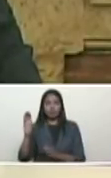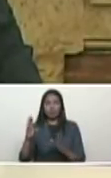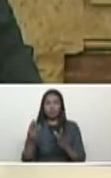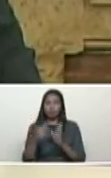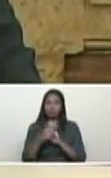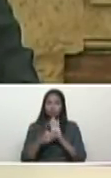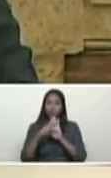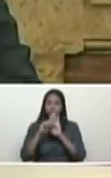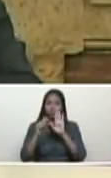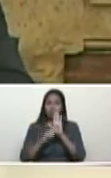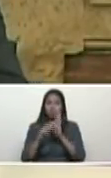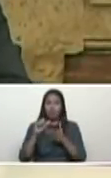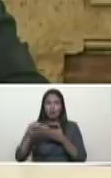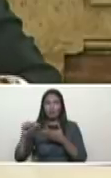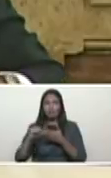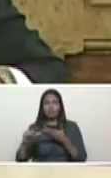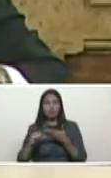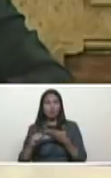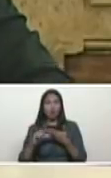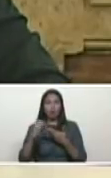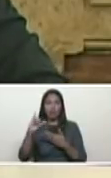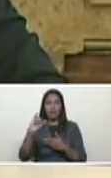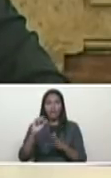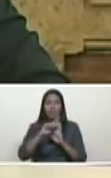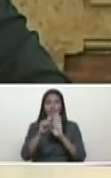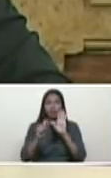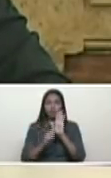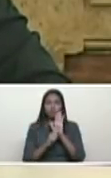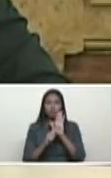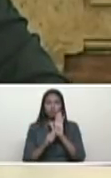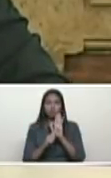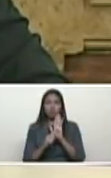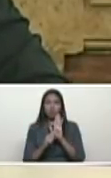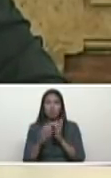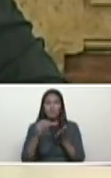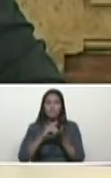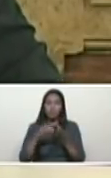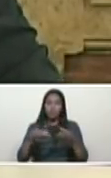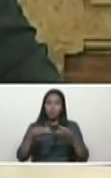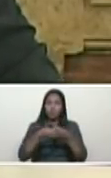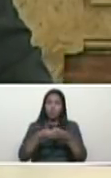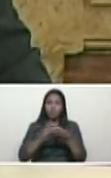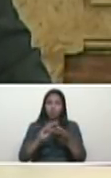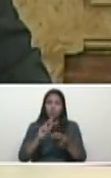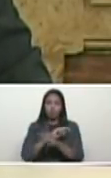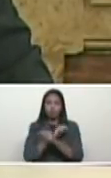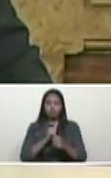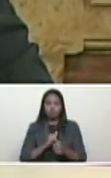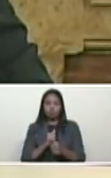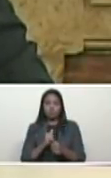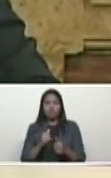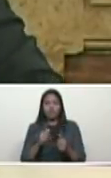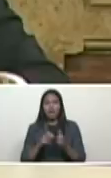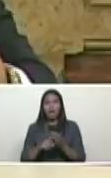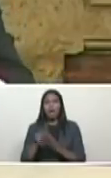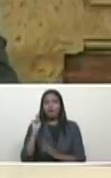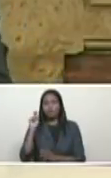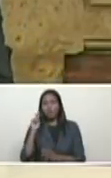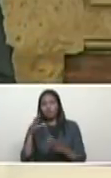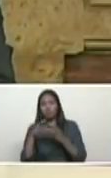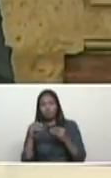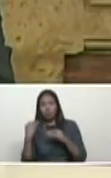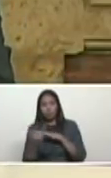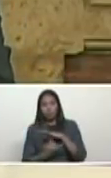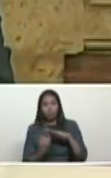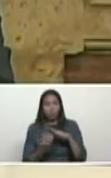en los artículos de la constitución de la república bolivariana de venezuela y que agrupa al poder constituyente a todos los poderes constituidos